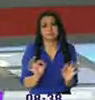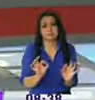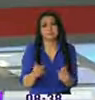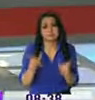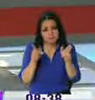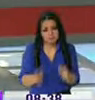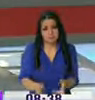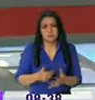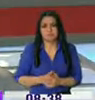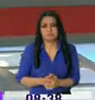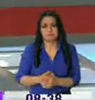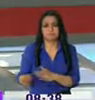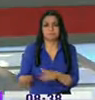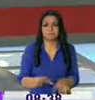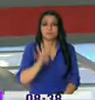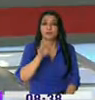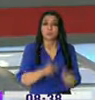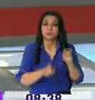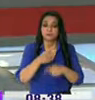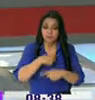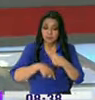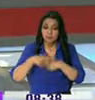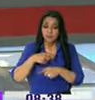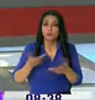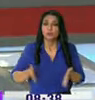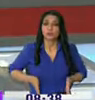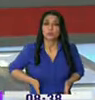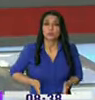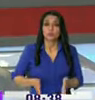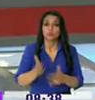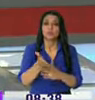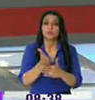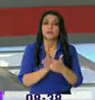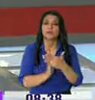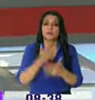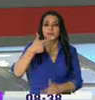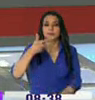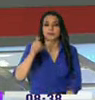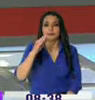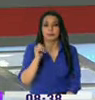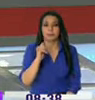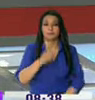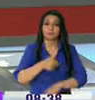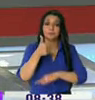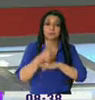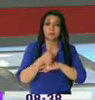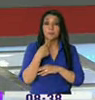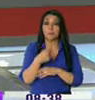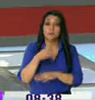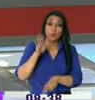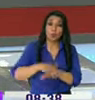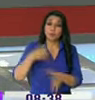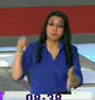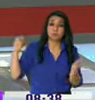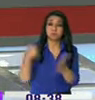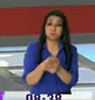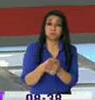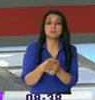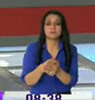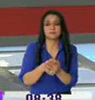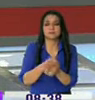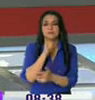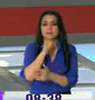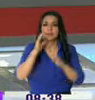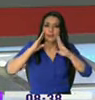personas dejó un accidente de tránsito esta vez en la ruta huayabamba checa según las autoridades el siniestro al parecer se provocó por la